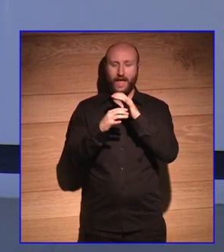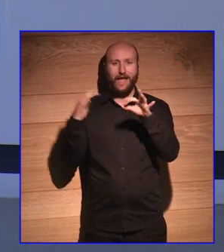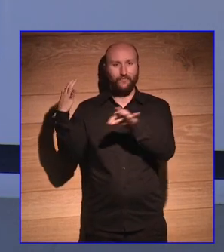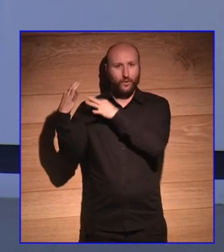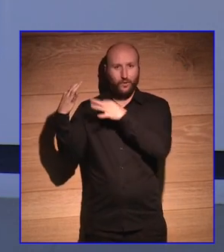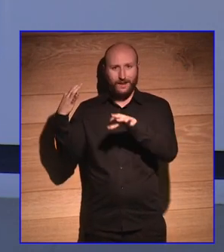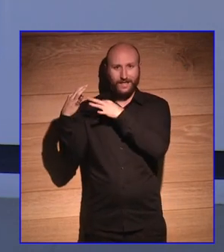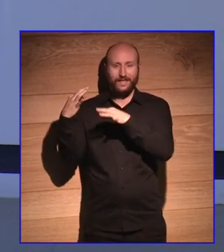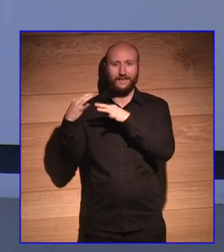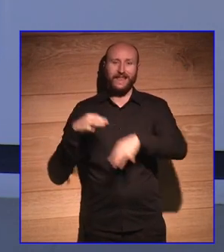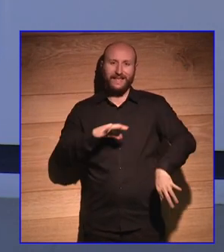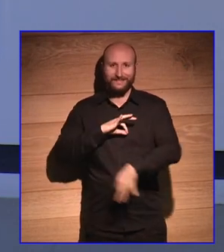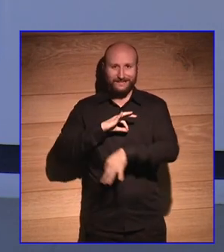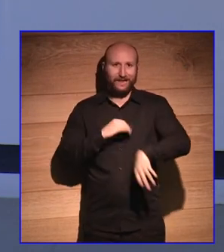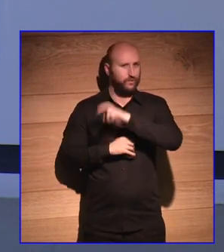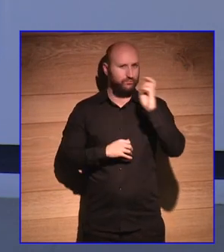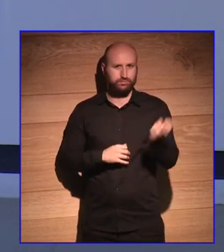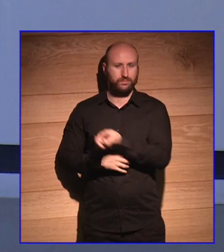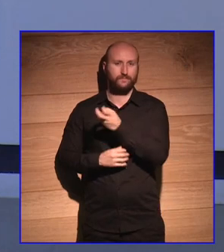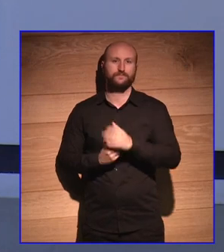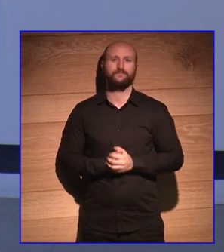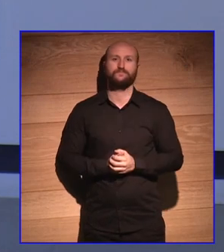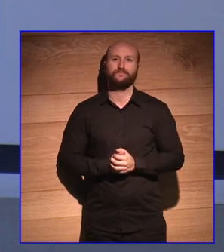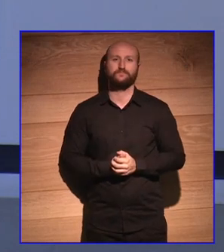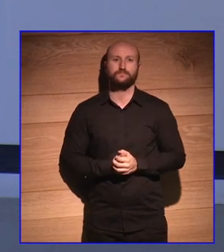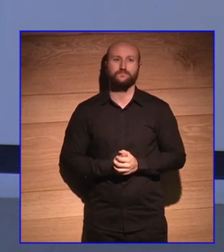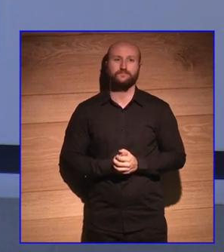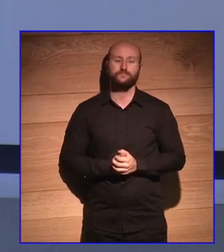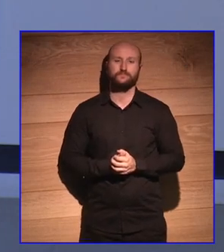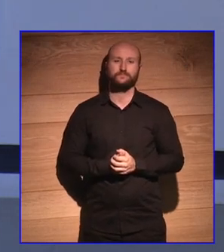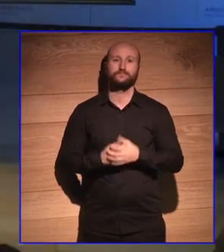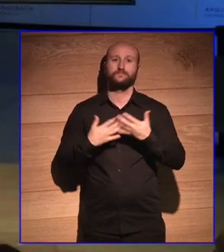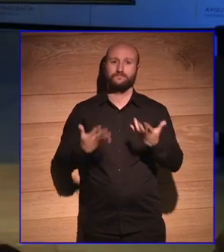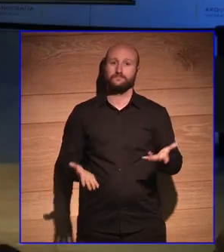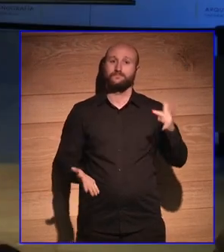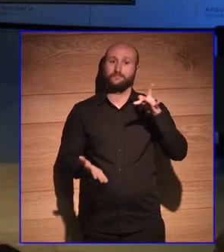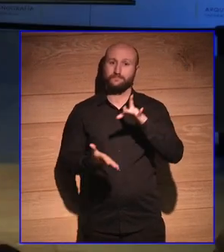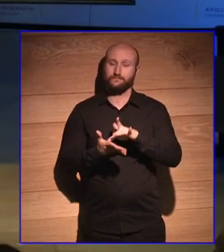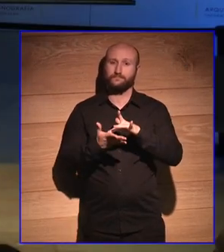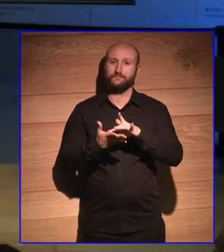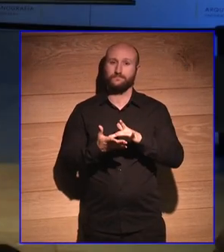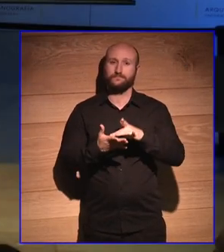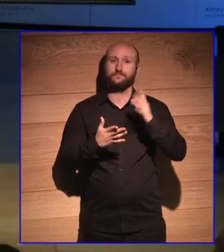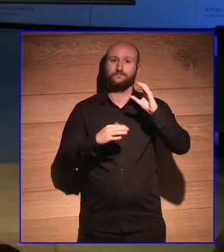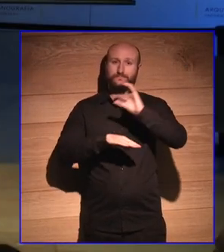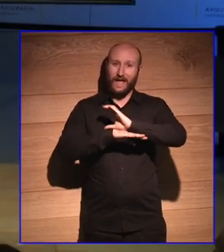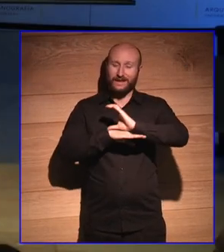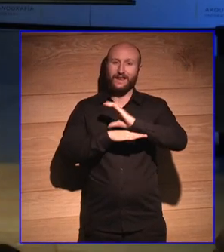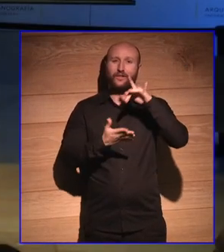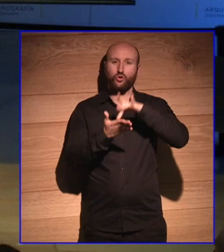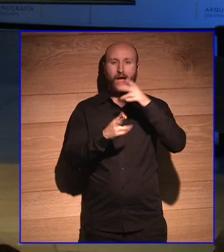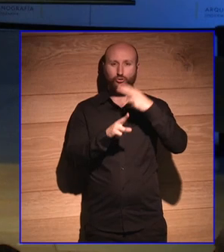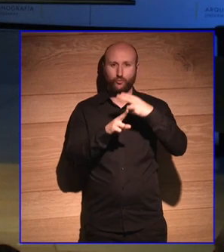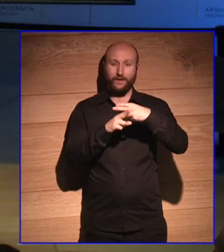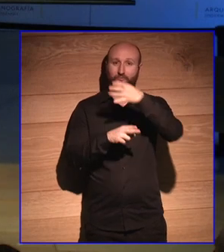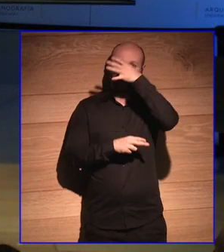viola chelo y contrabajo el siguiente paso en la carrera de maría de pablos se produjo en la ciudad de roma en